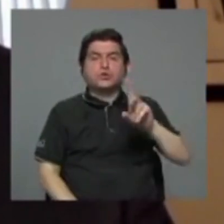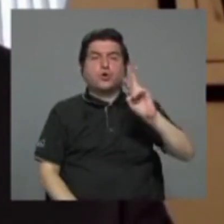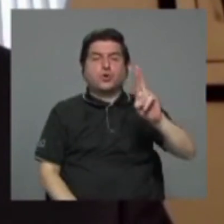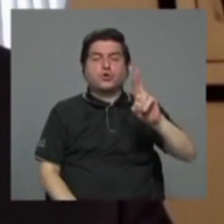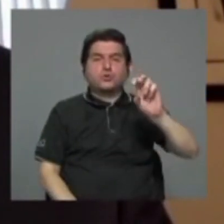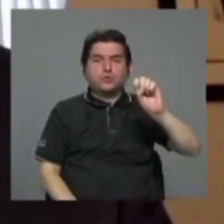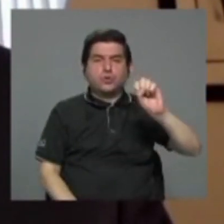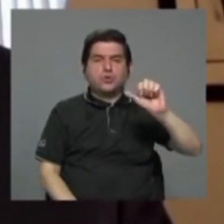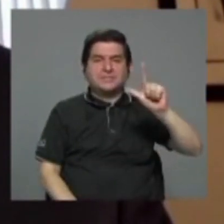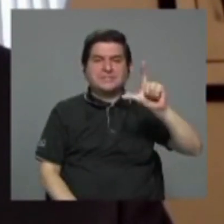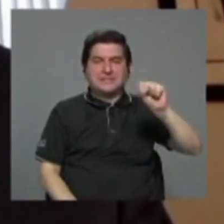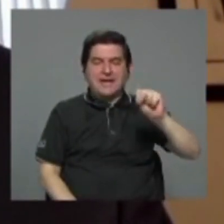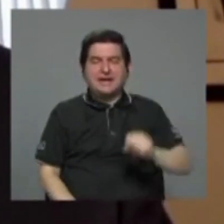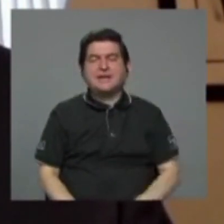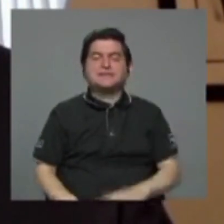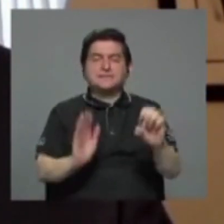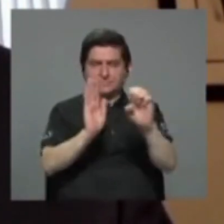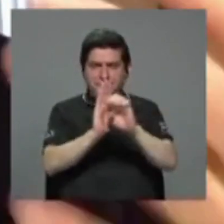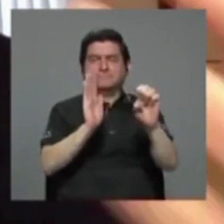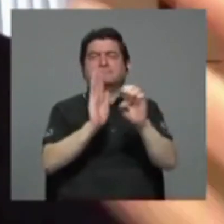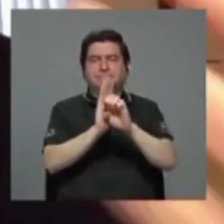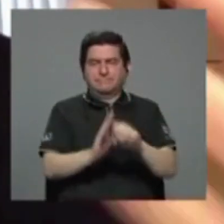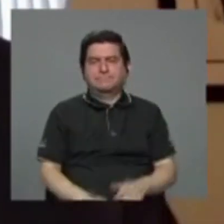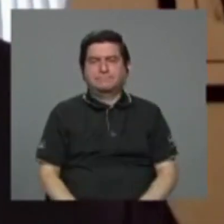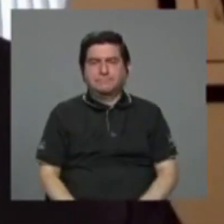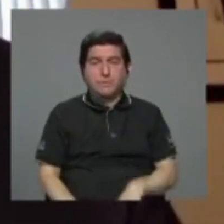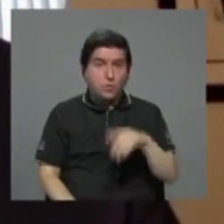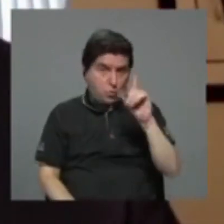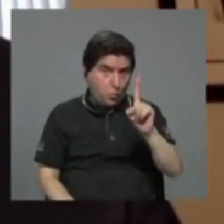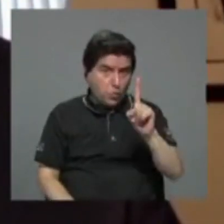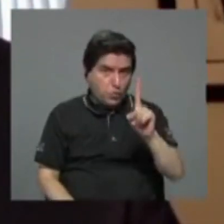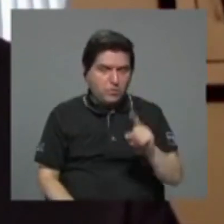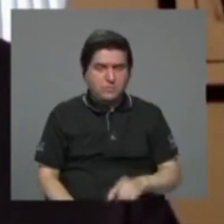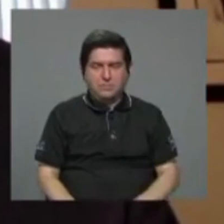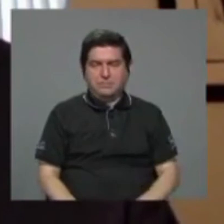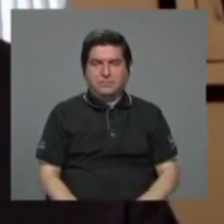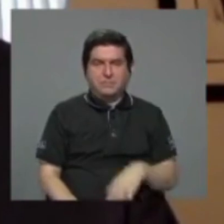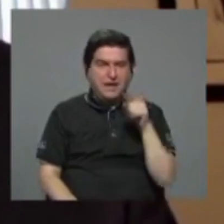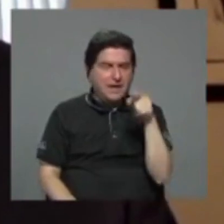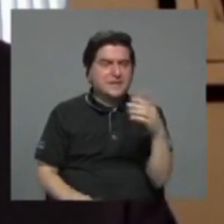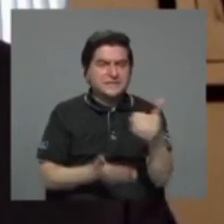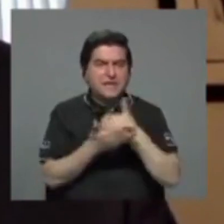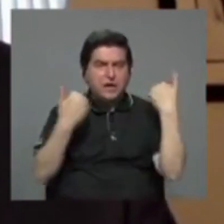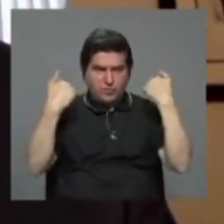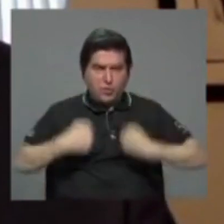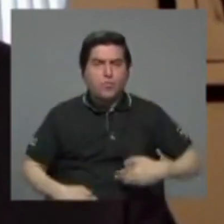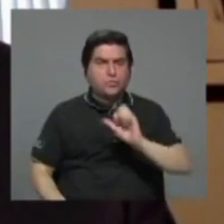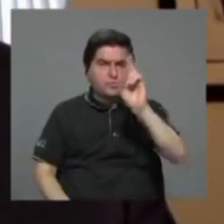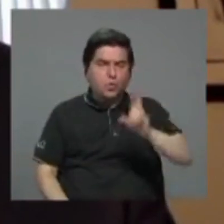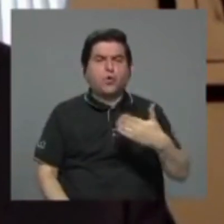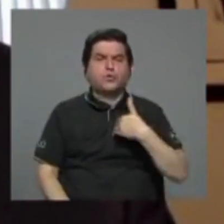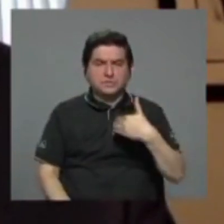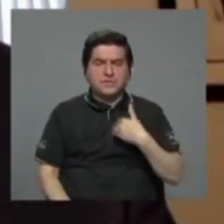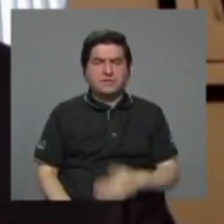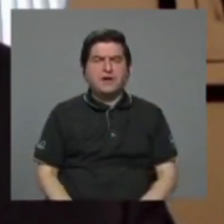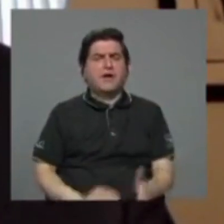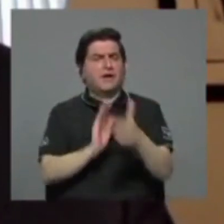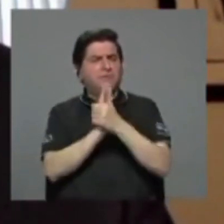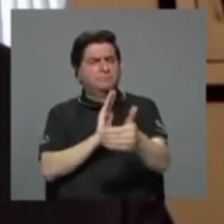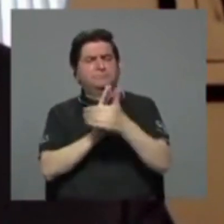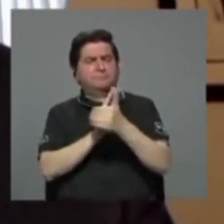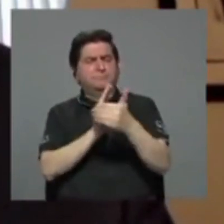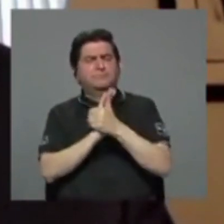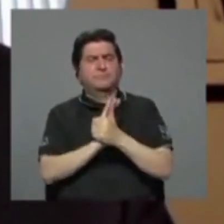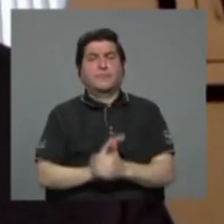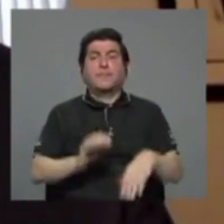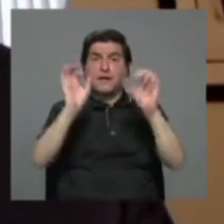duda, ejemplifica, es un ejemplo de ese recurso humano que Costa Rica tiene, ese talento al